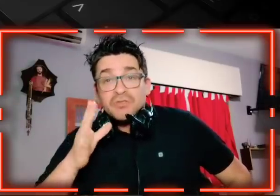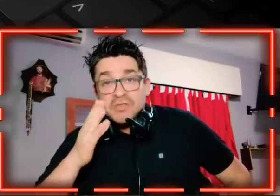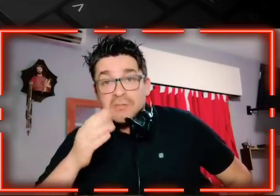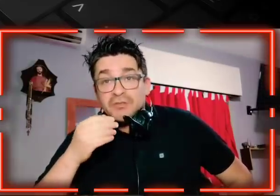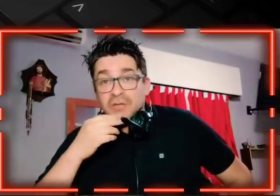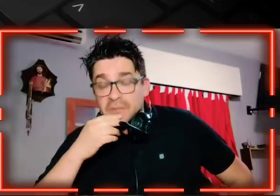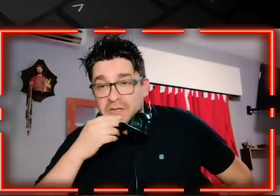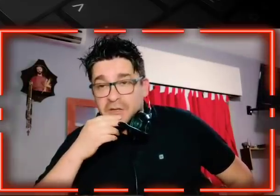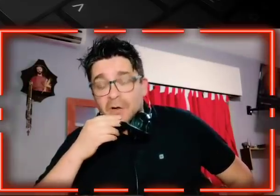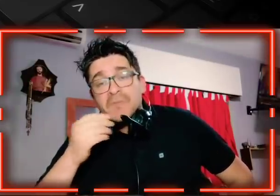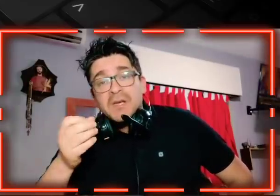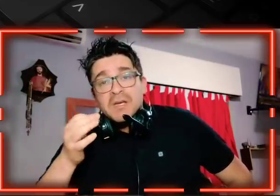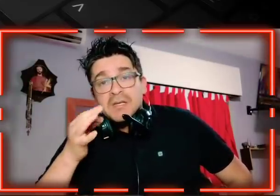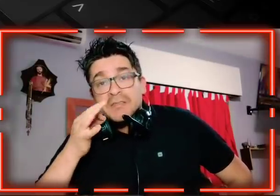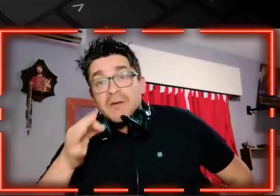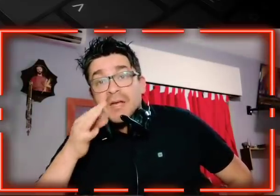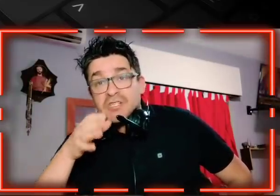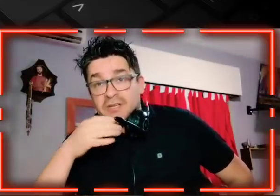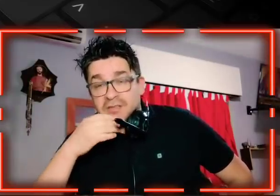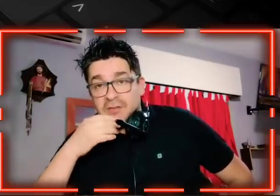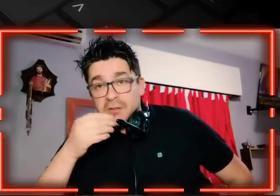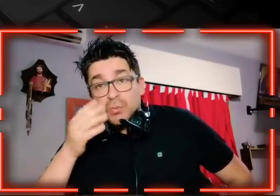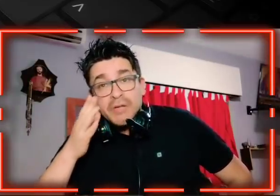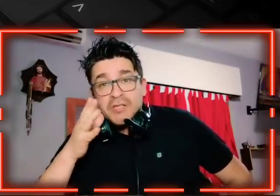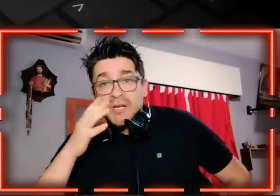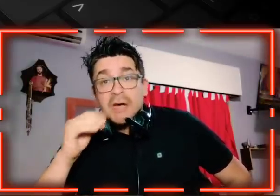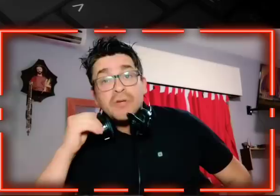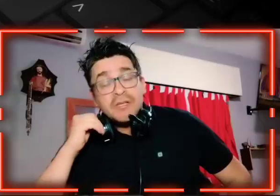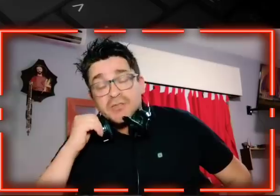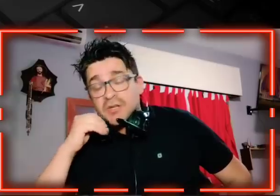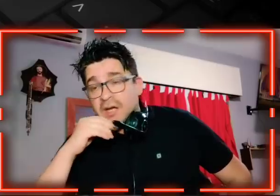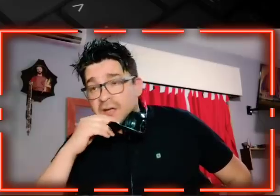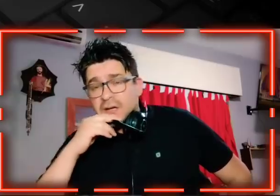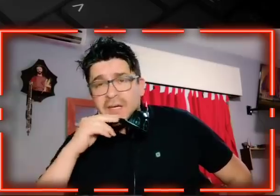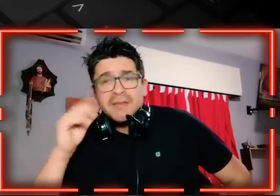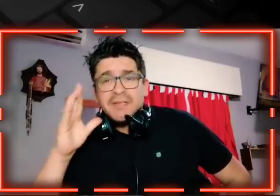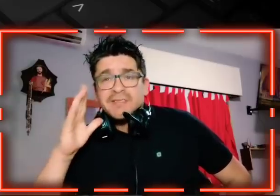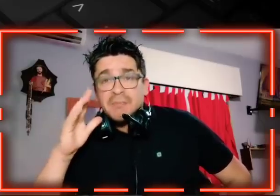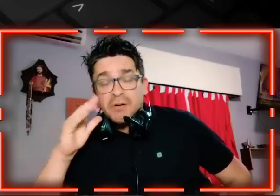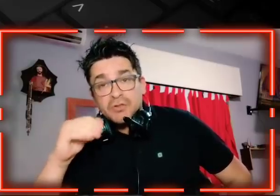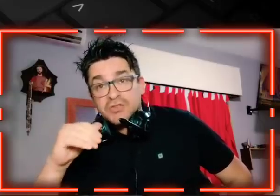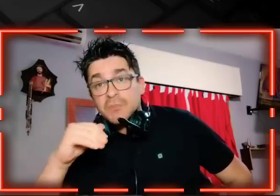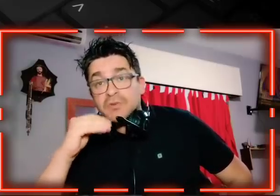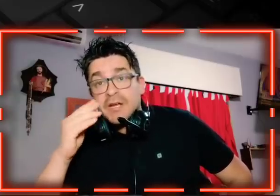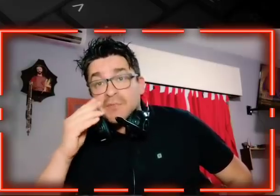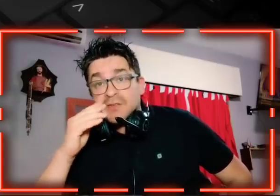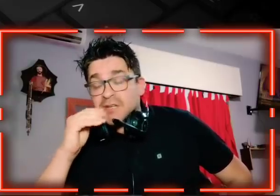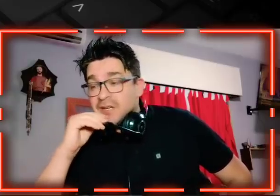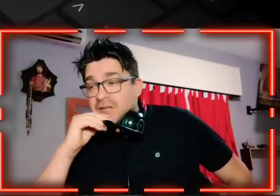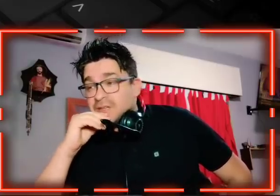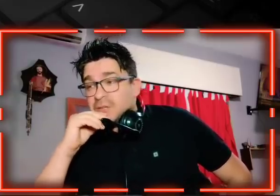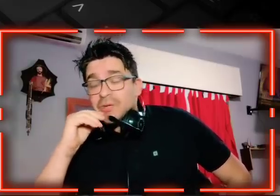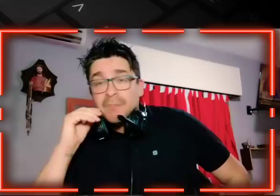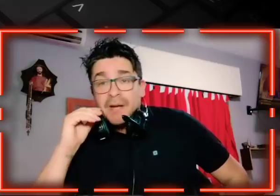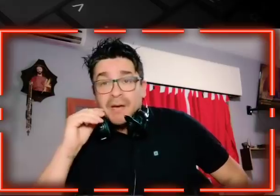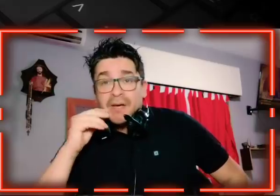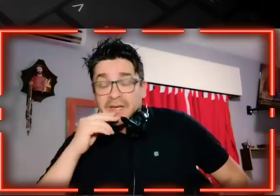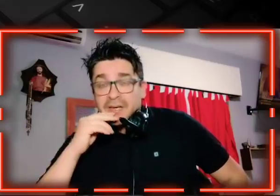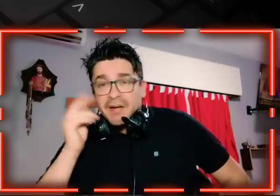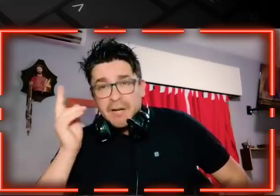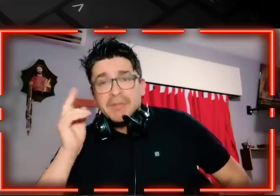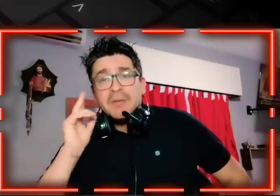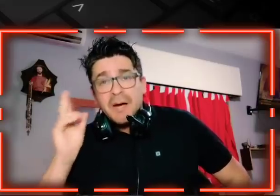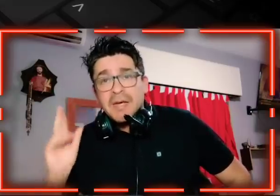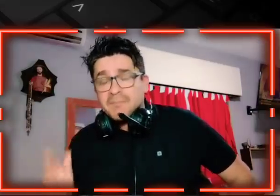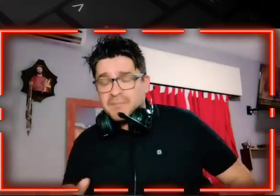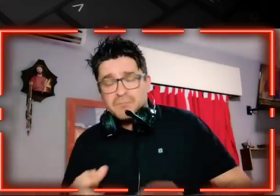palabras hermosísimas sobre México. Isabel Allende, una chilena, una escritora grandísima, conocida mundialmente, dijo unas palabras